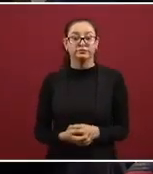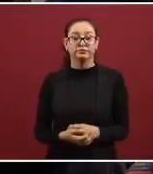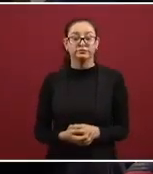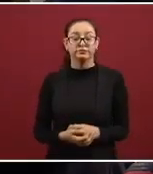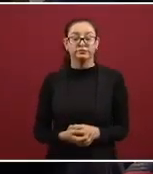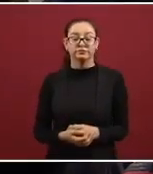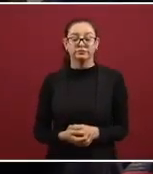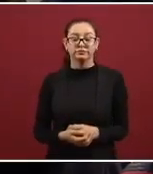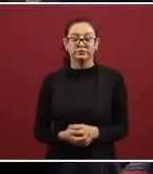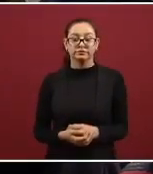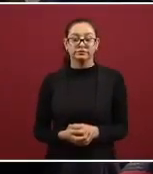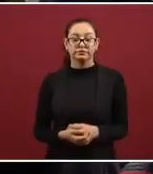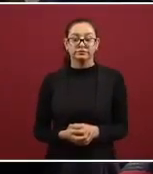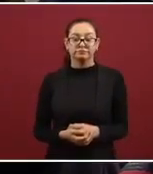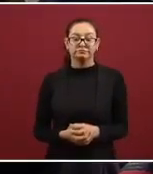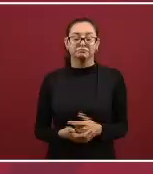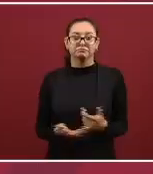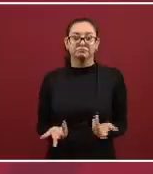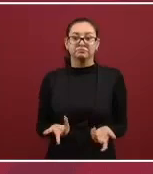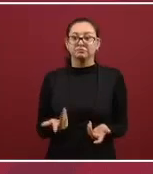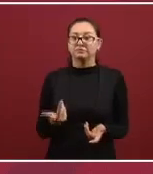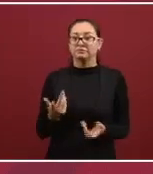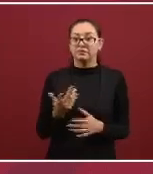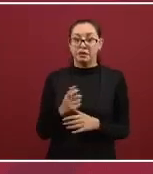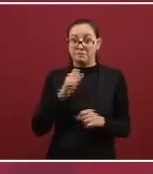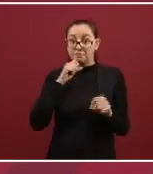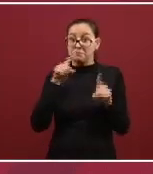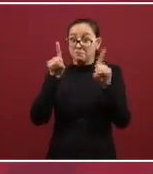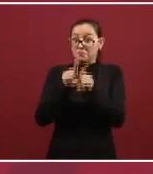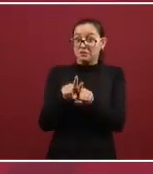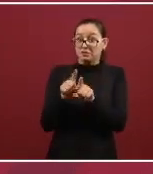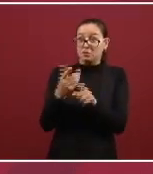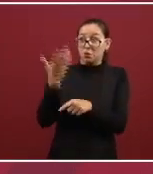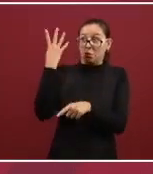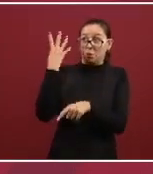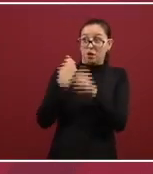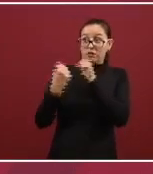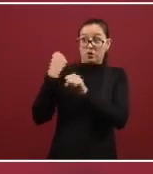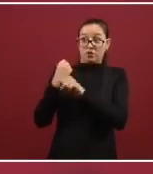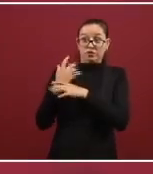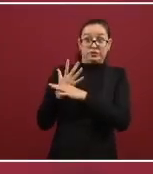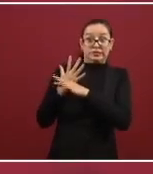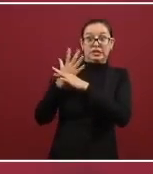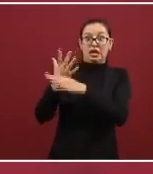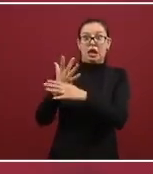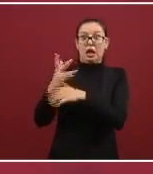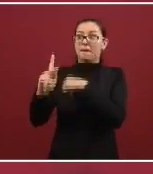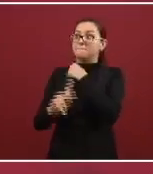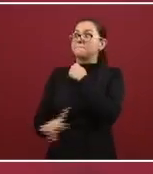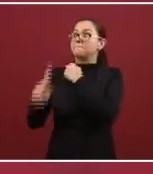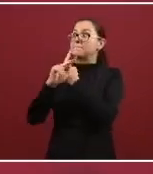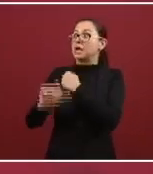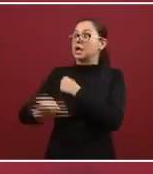Decían que iba a llegar la inversión extranjera a raudales y no